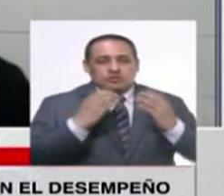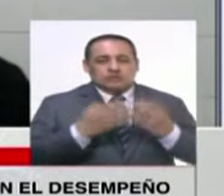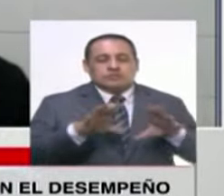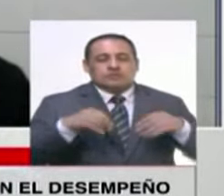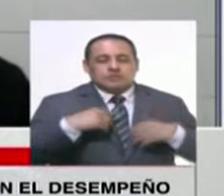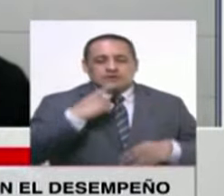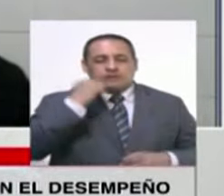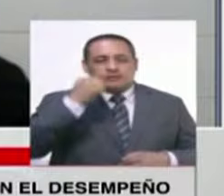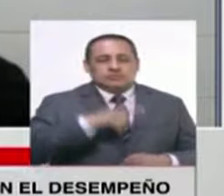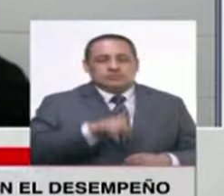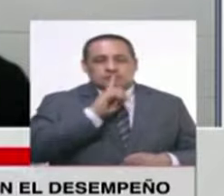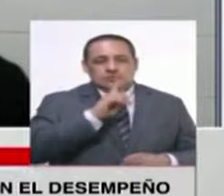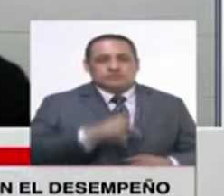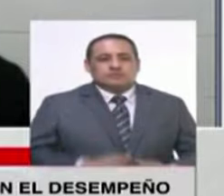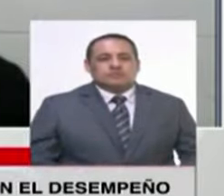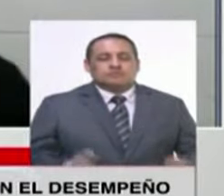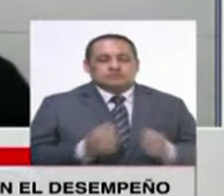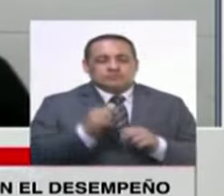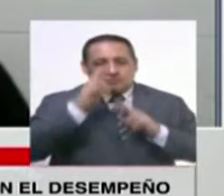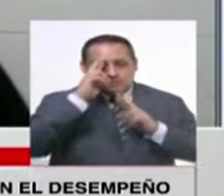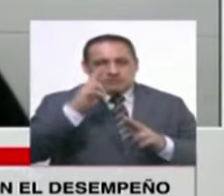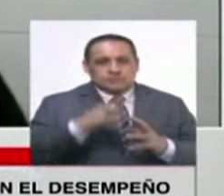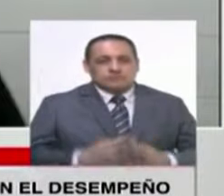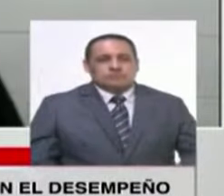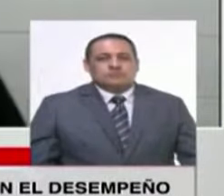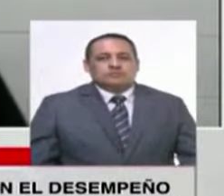acojo al derecho de silencio con todo respeto.